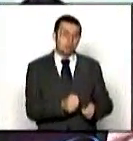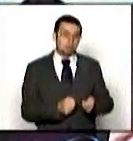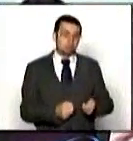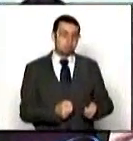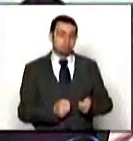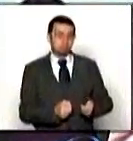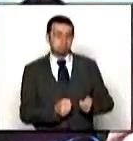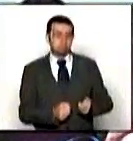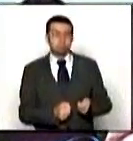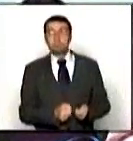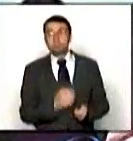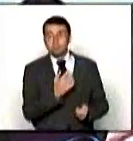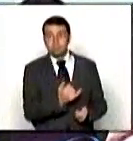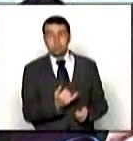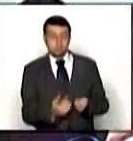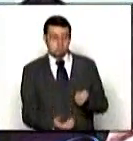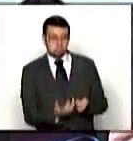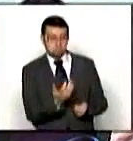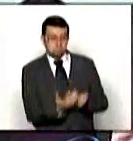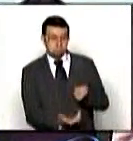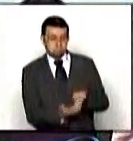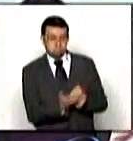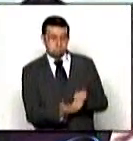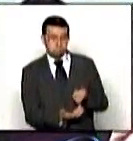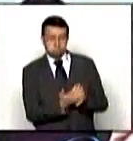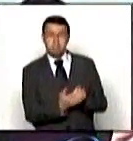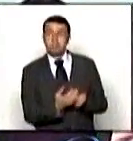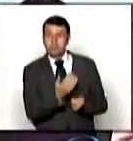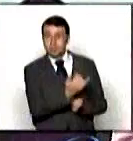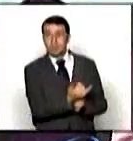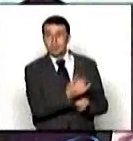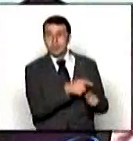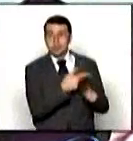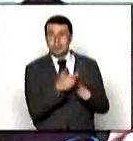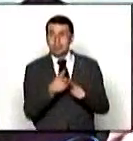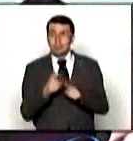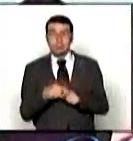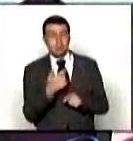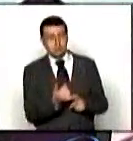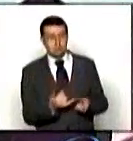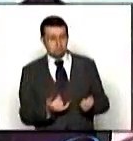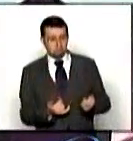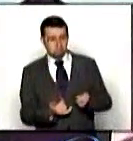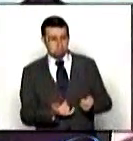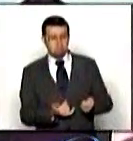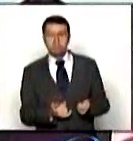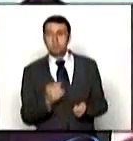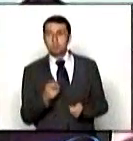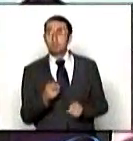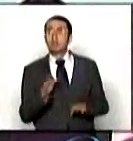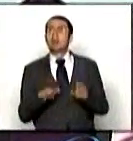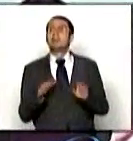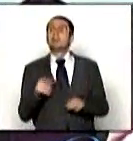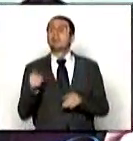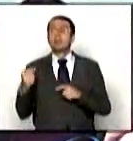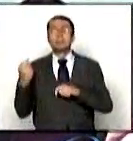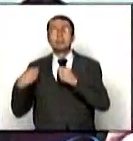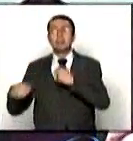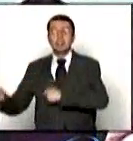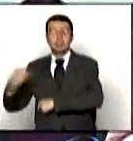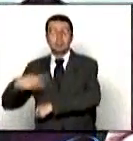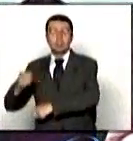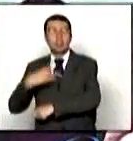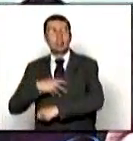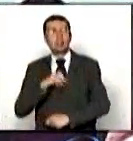horno, no microondas, sino un horno de calor, que los encuentran ya en todos los supermercados, y eso no cuesta más de 40 mil, 50 mil pesos, y con eso ustedes